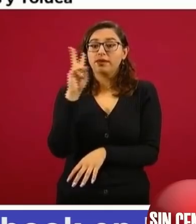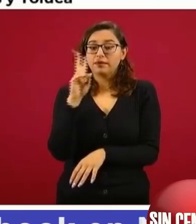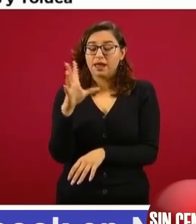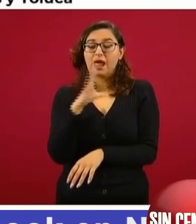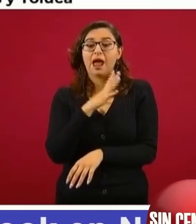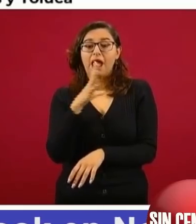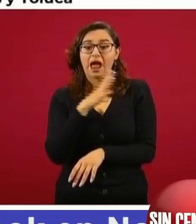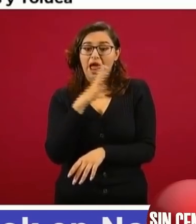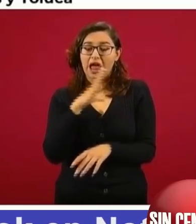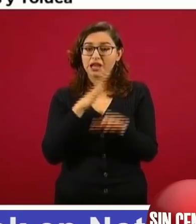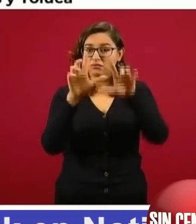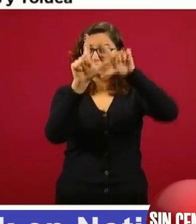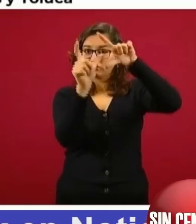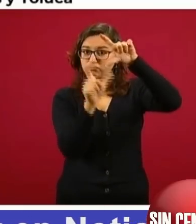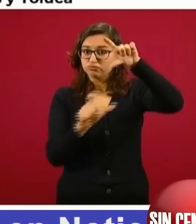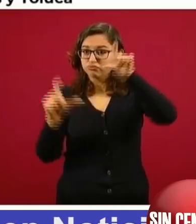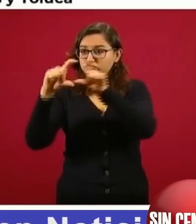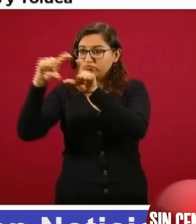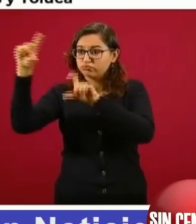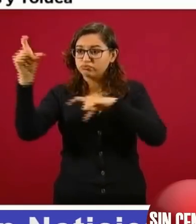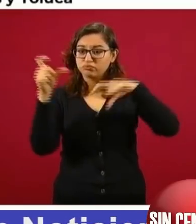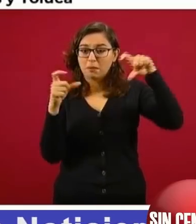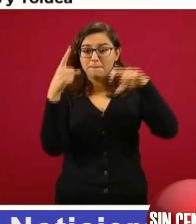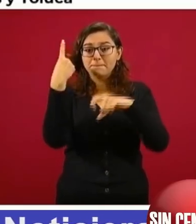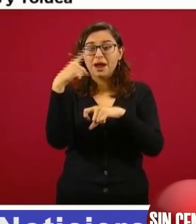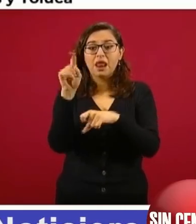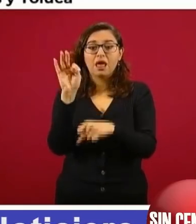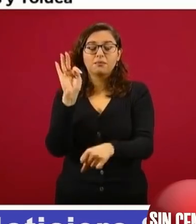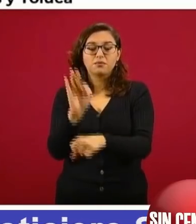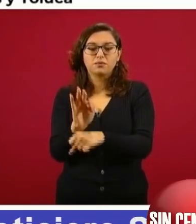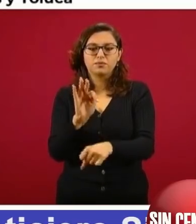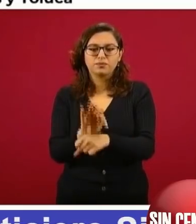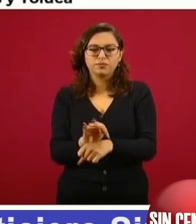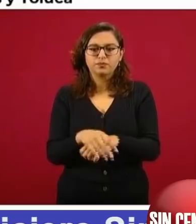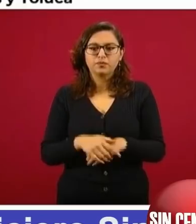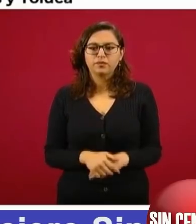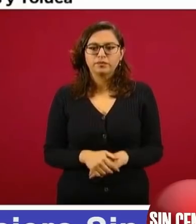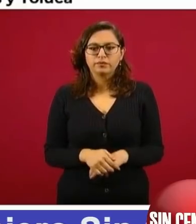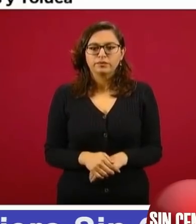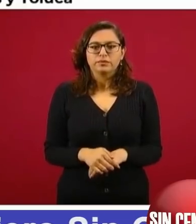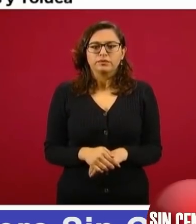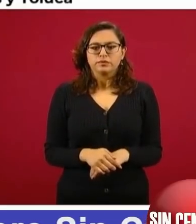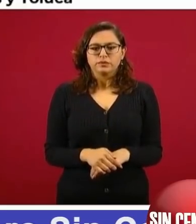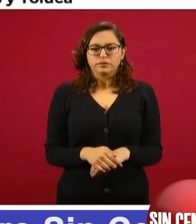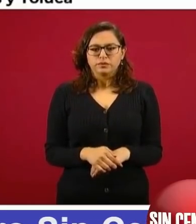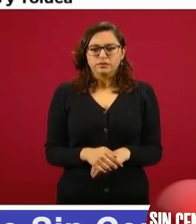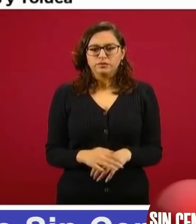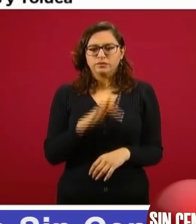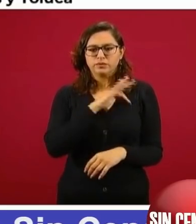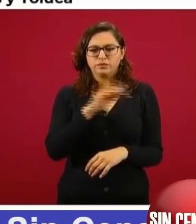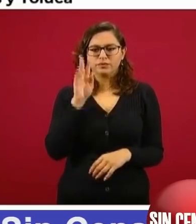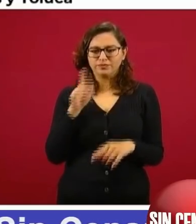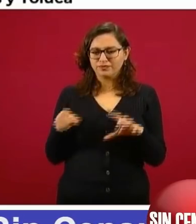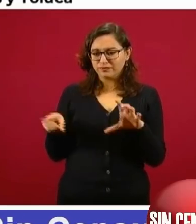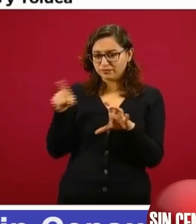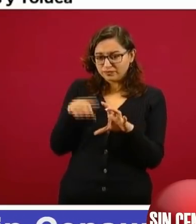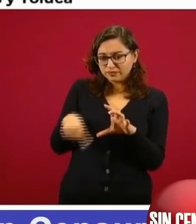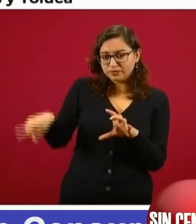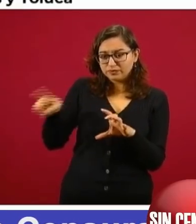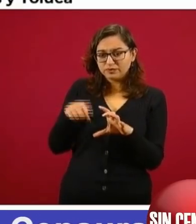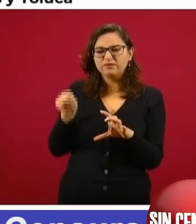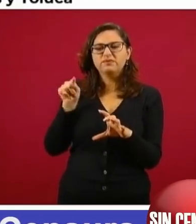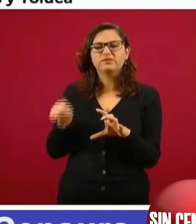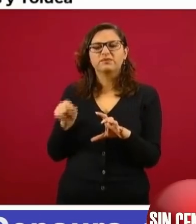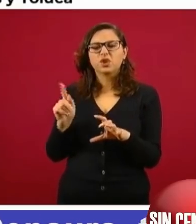tienen, y como aprecian aquí, este es el Popocatépetl y es la zona de exclusión del Popocatépetl. Acá